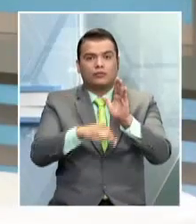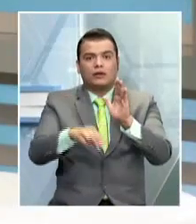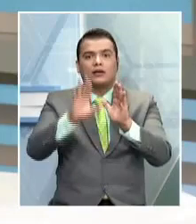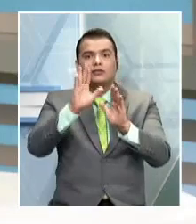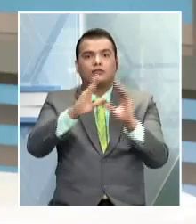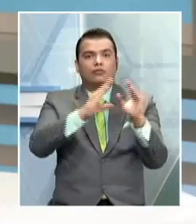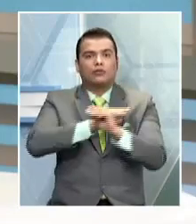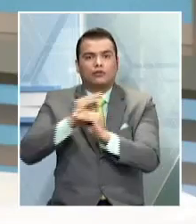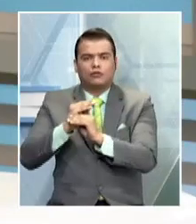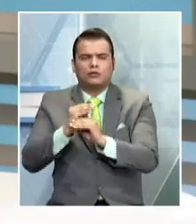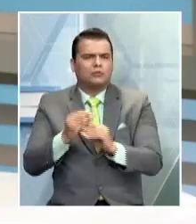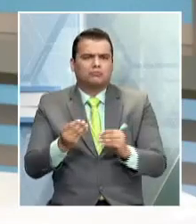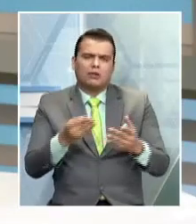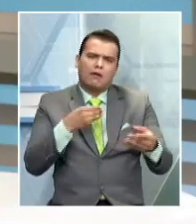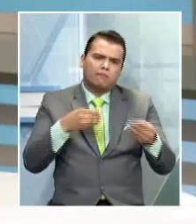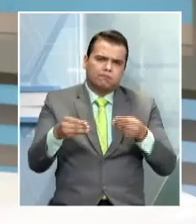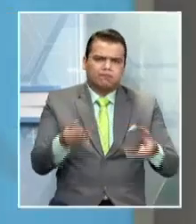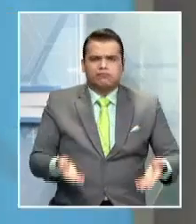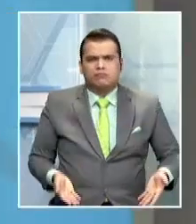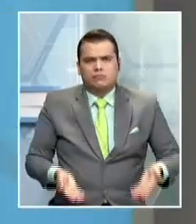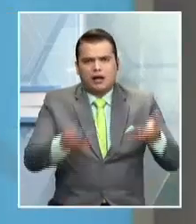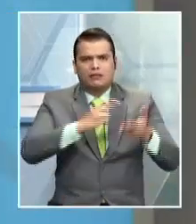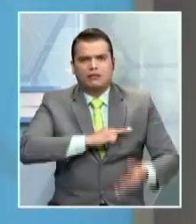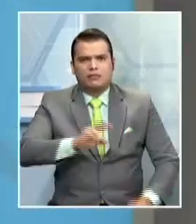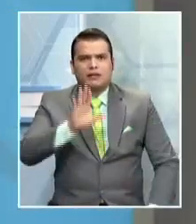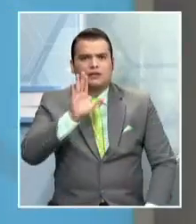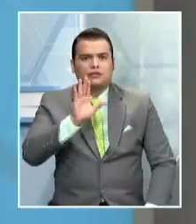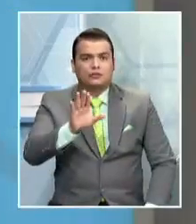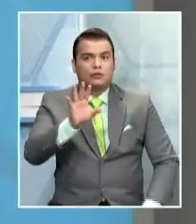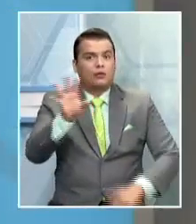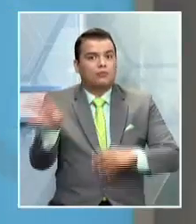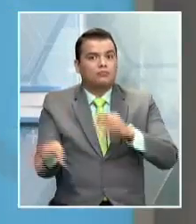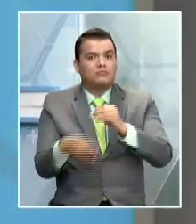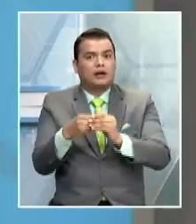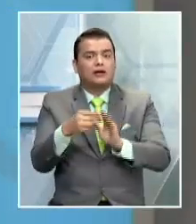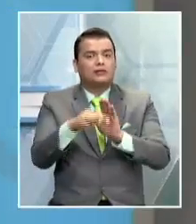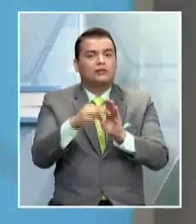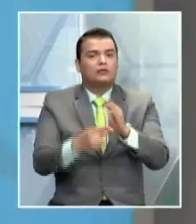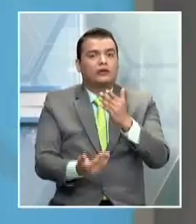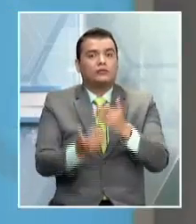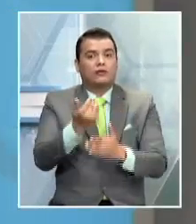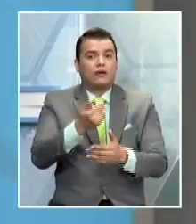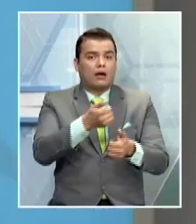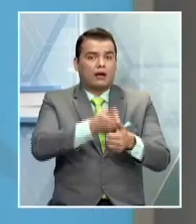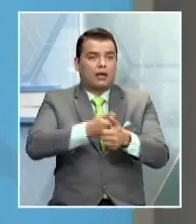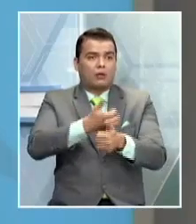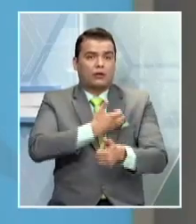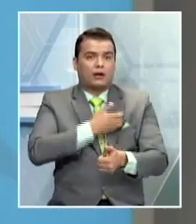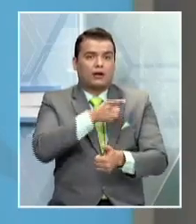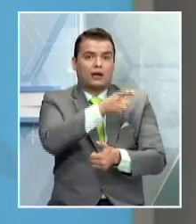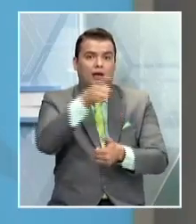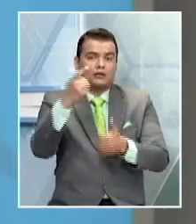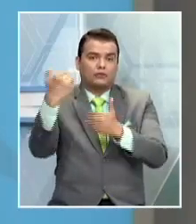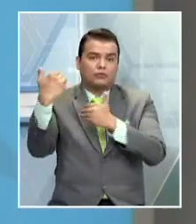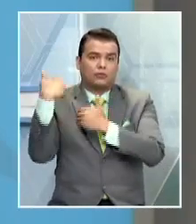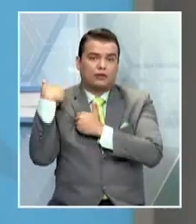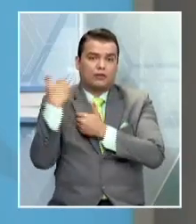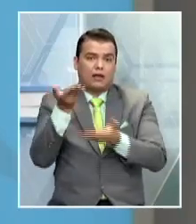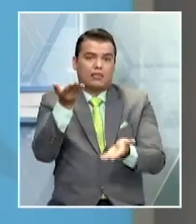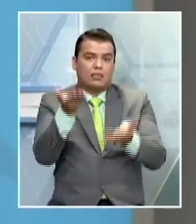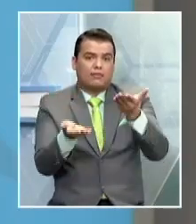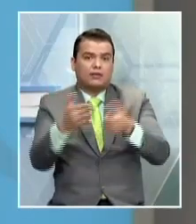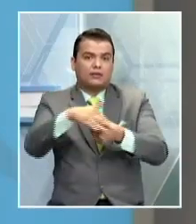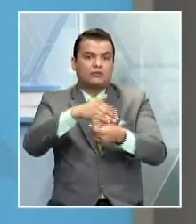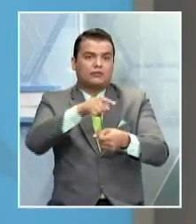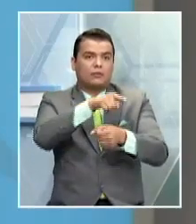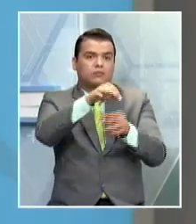las restricciones a la movilidad en el Valle del Cauca. Las medidas adicionales serán tomadas por cada uno de los alcaldes dependiendo de la